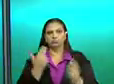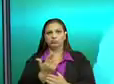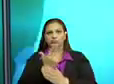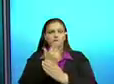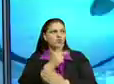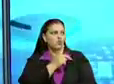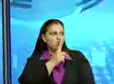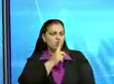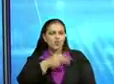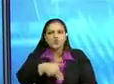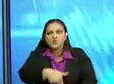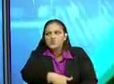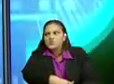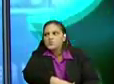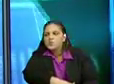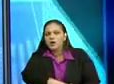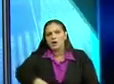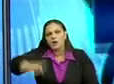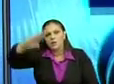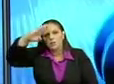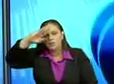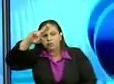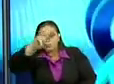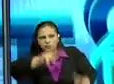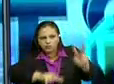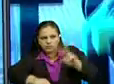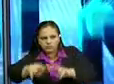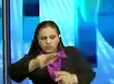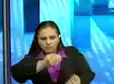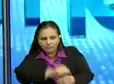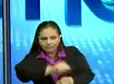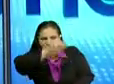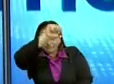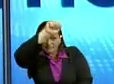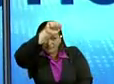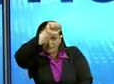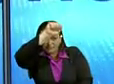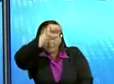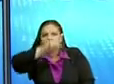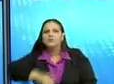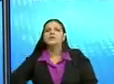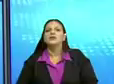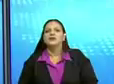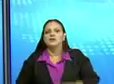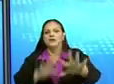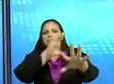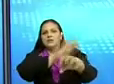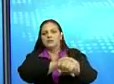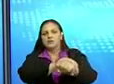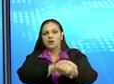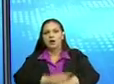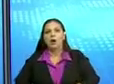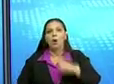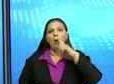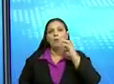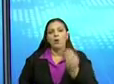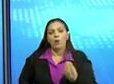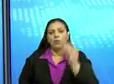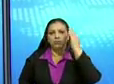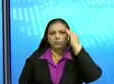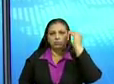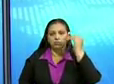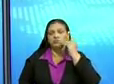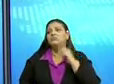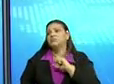un menor de edad, quien confesó que se dedicaba, junto con otros compinches, al robo a